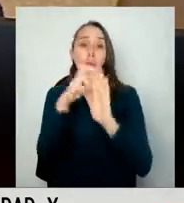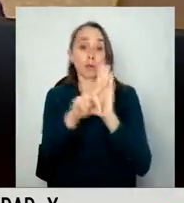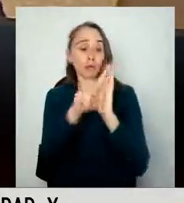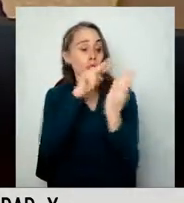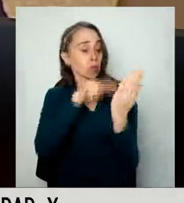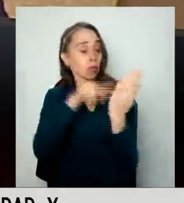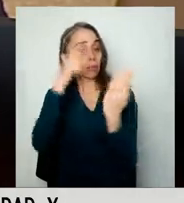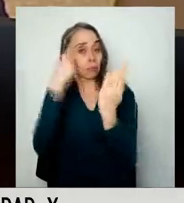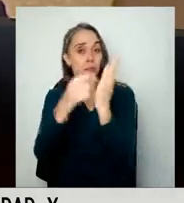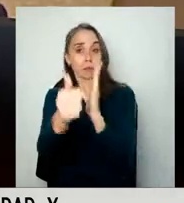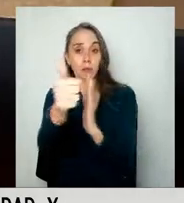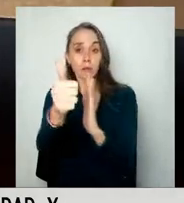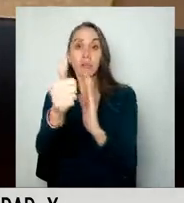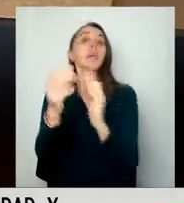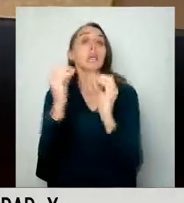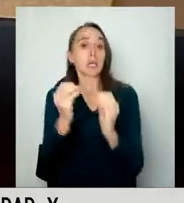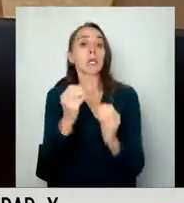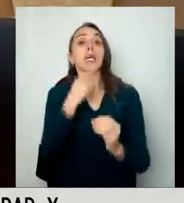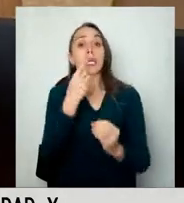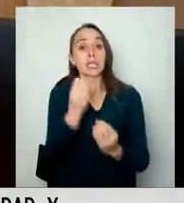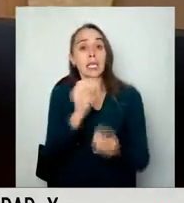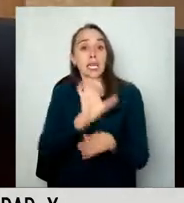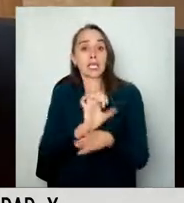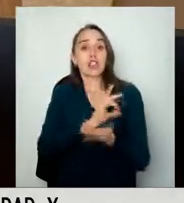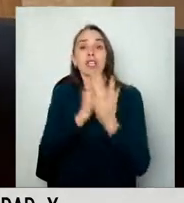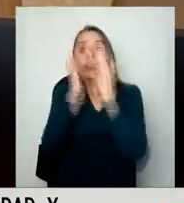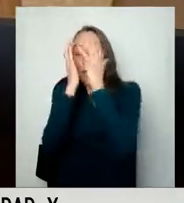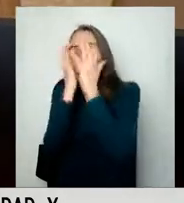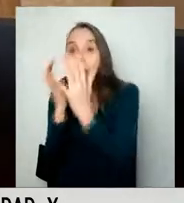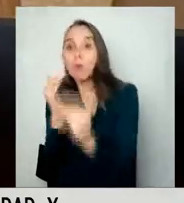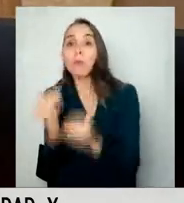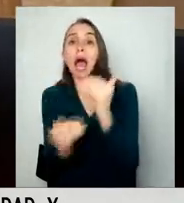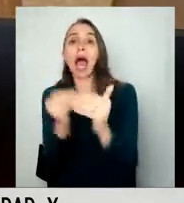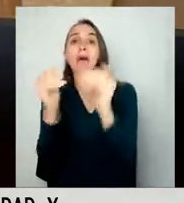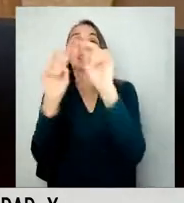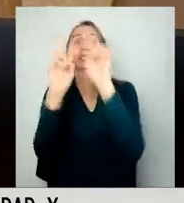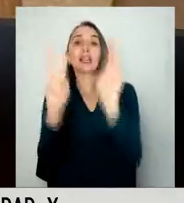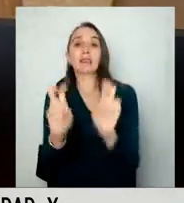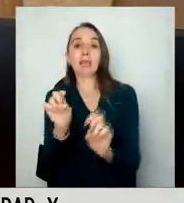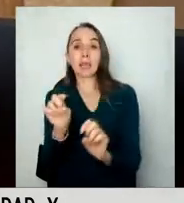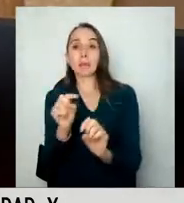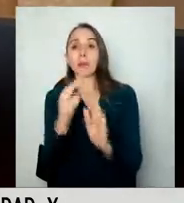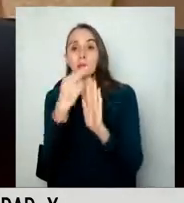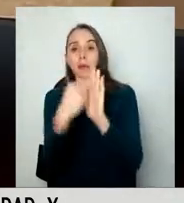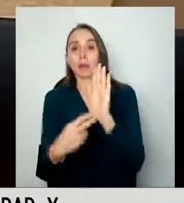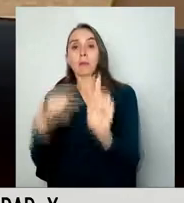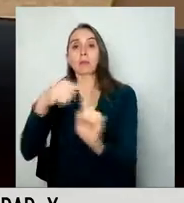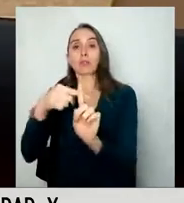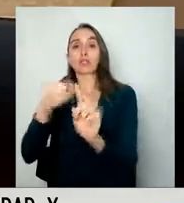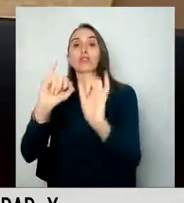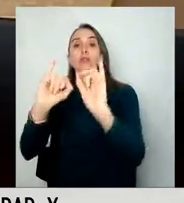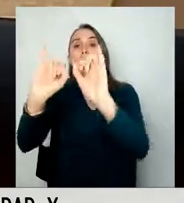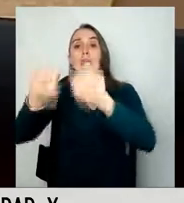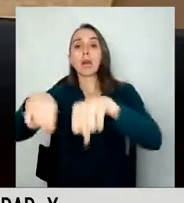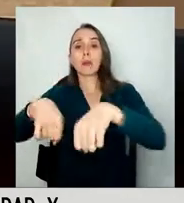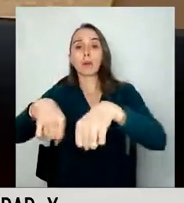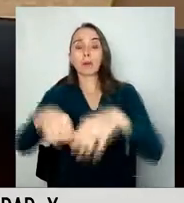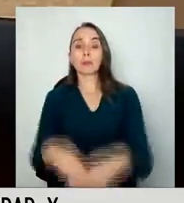habla muy bien de la preocupación que hay del estado de chile por avanzar en esta materia y veo lo positivo por eso que lo vamos a probar